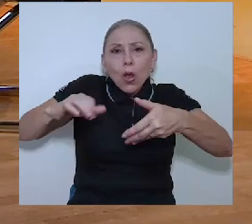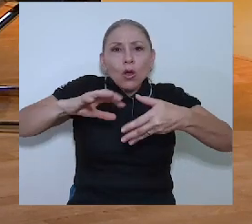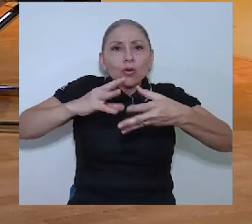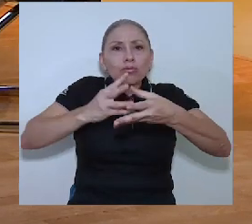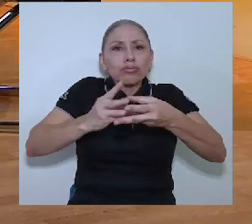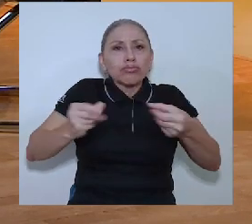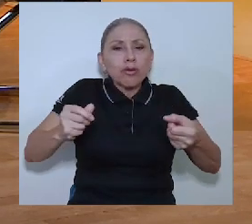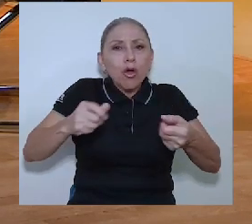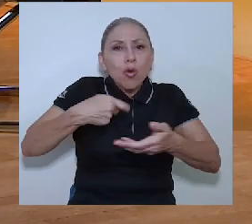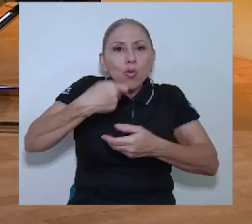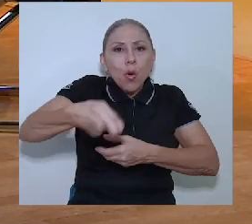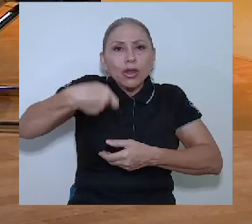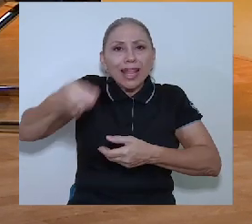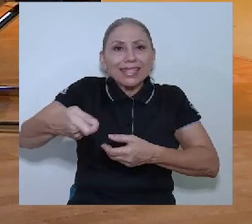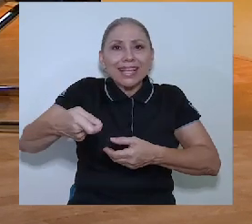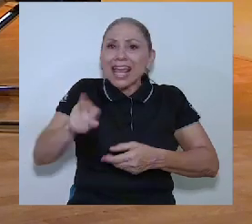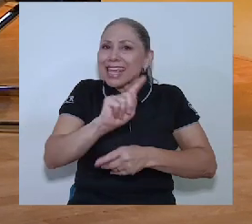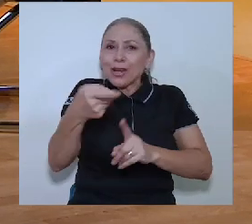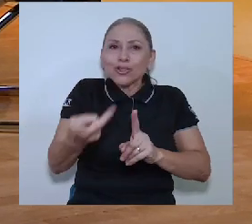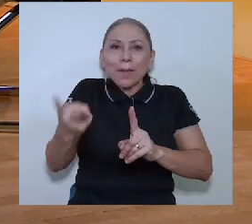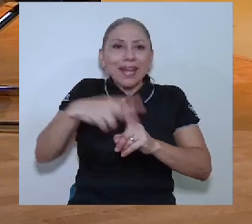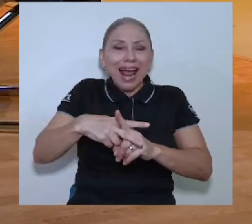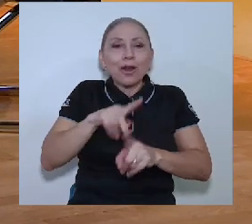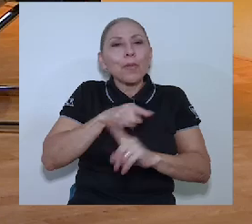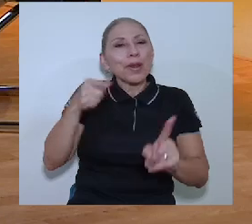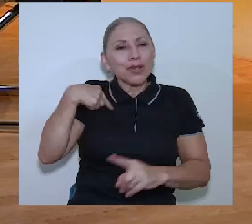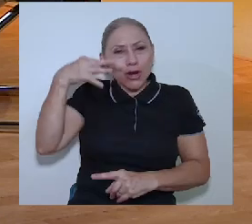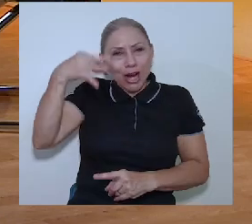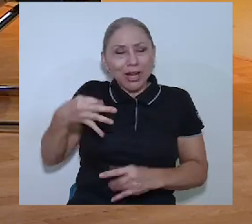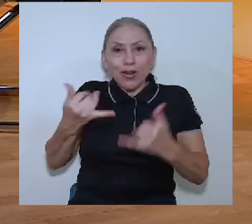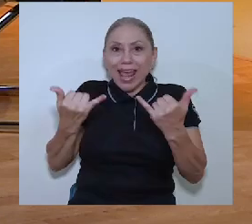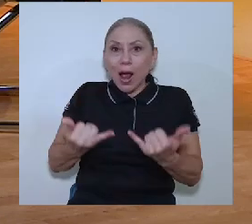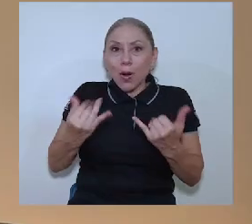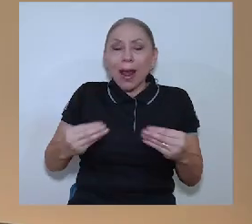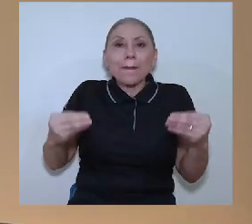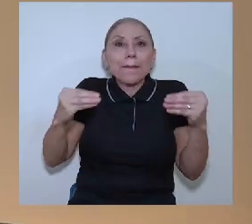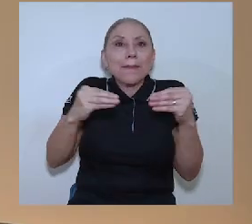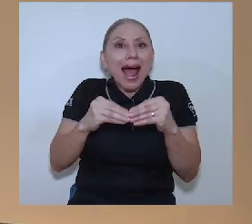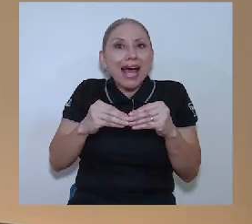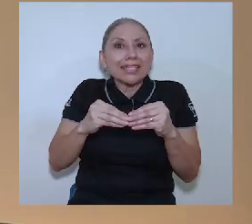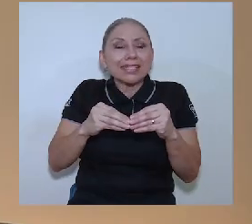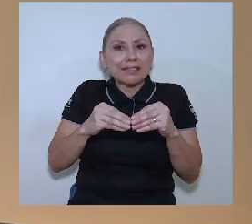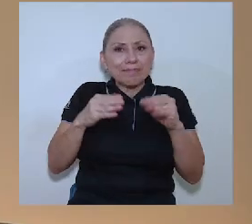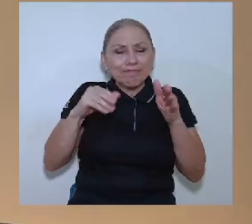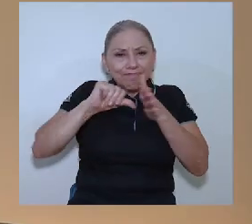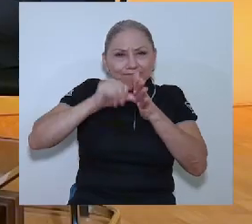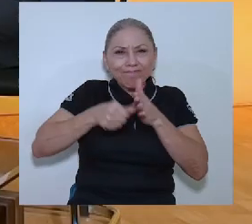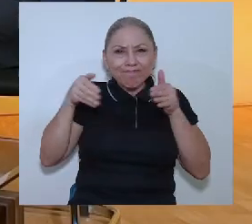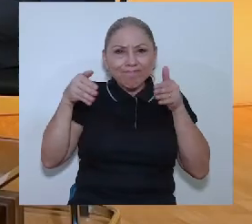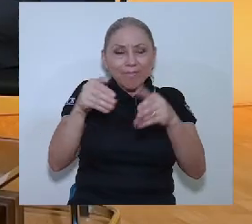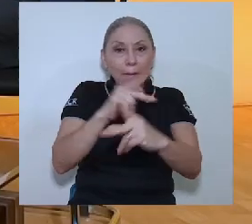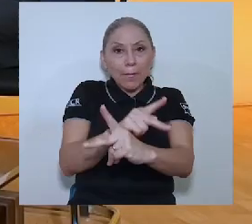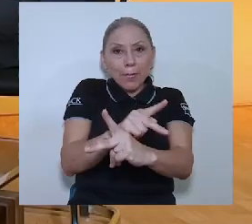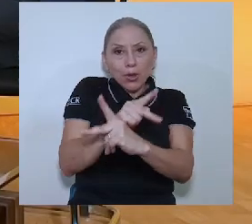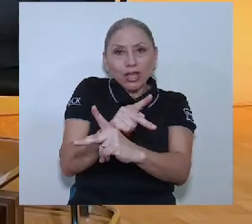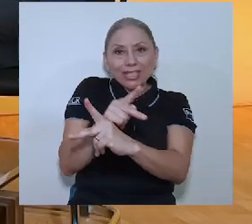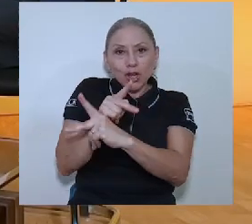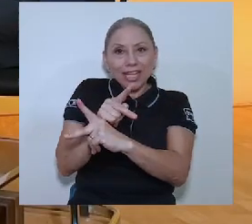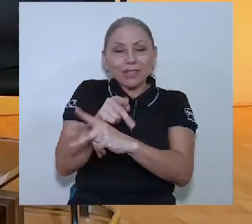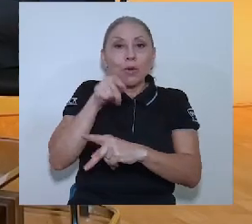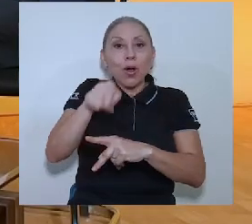pero ahora creo que tiene un ímpetu mucho mayor en ese proteccionismo, al cual se